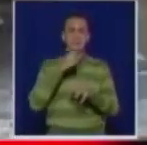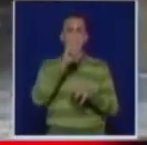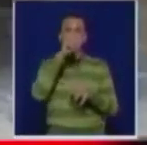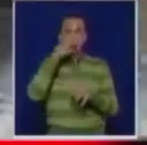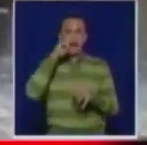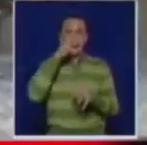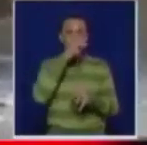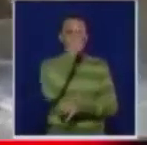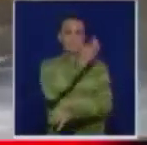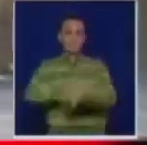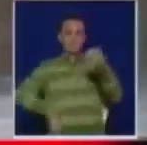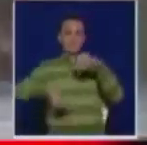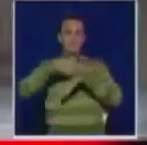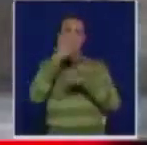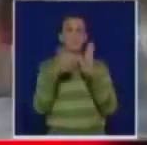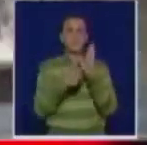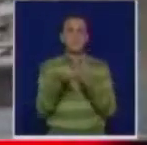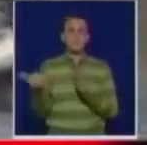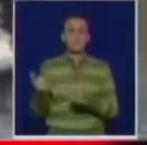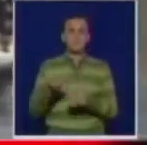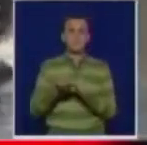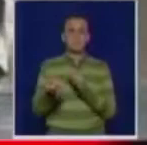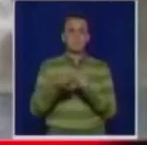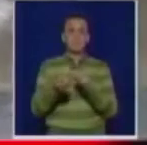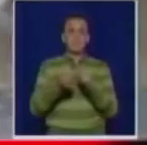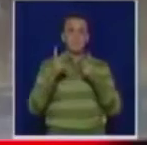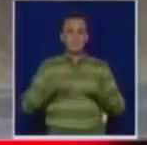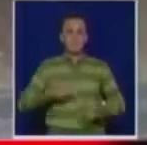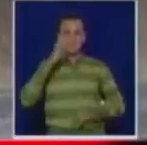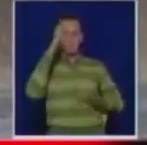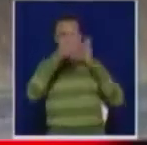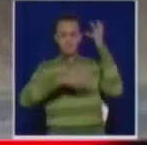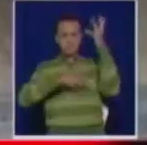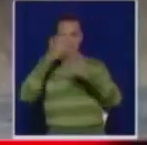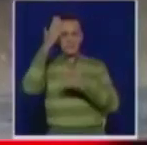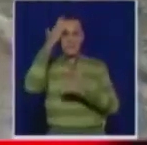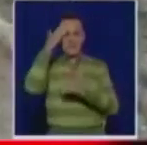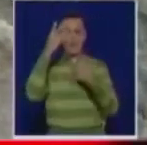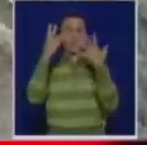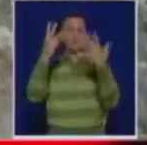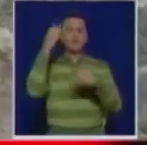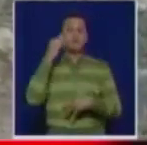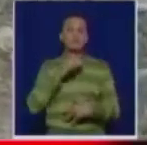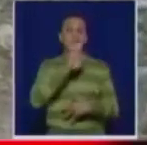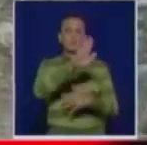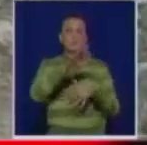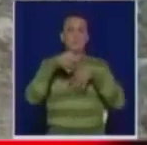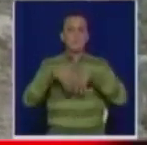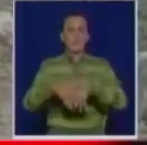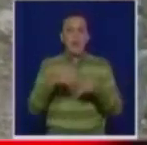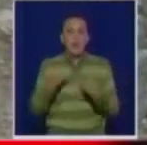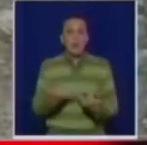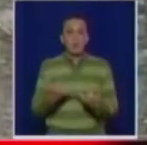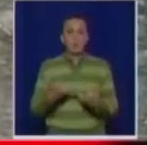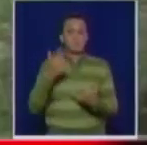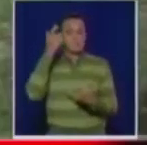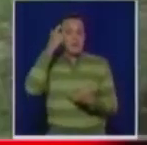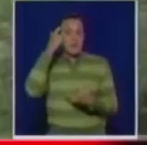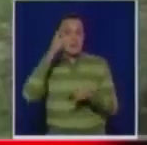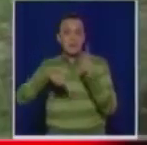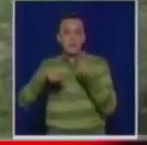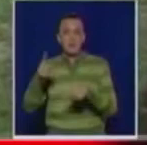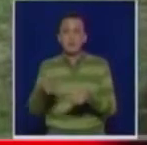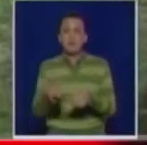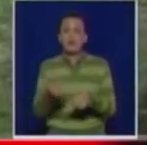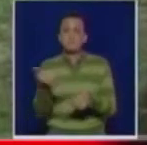encontraba en medio de los desmanes. Esta situación ya siembra total consternación en el octavo día de paro. Las personas dicen que hay minas, incluso ayer un niño